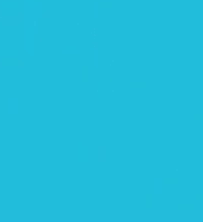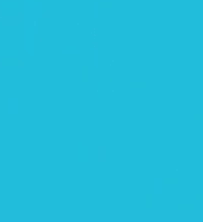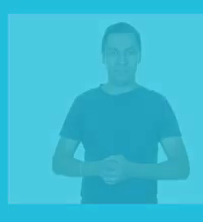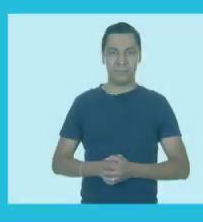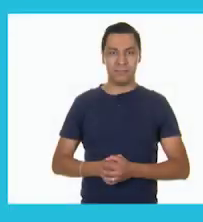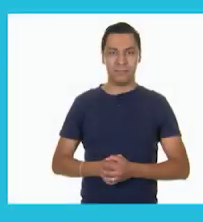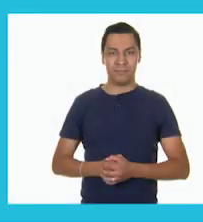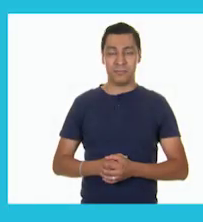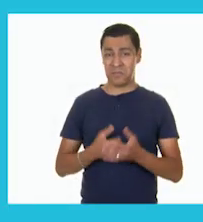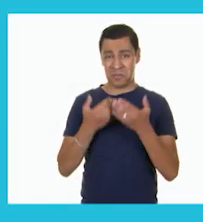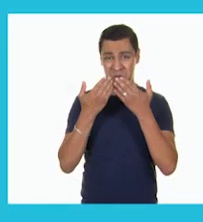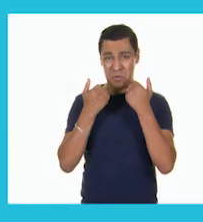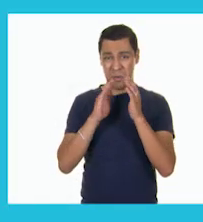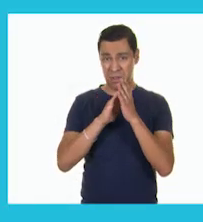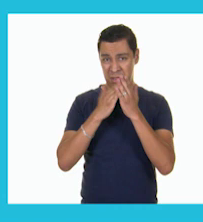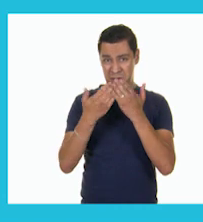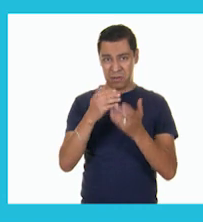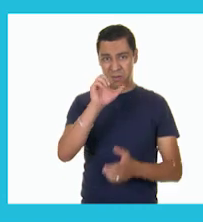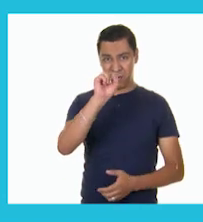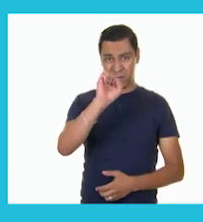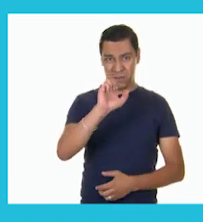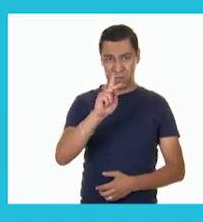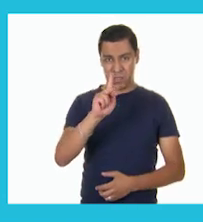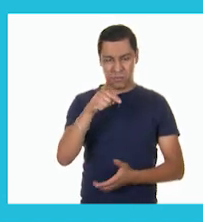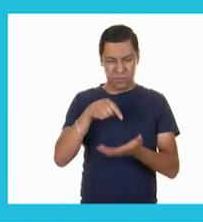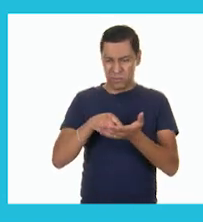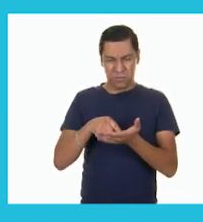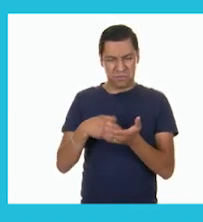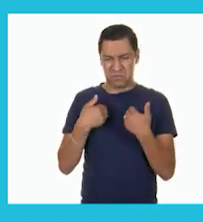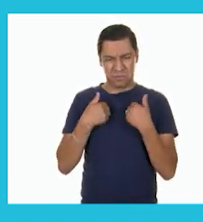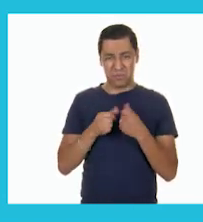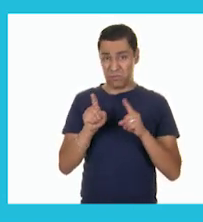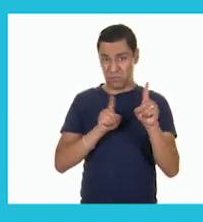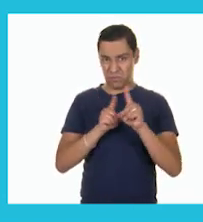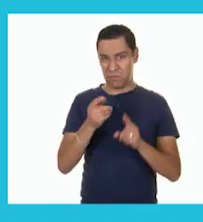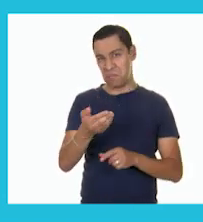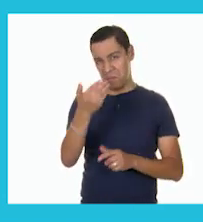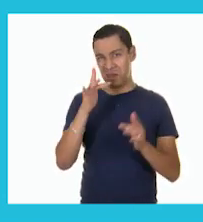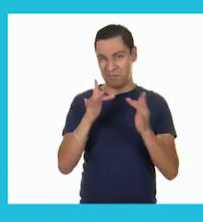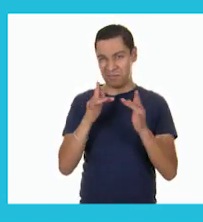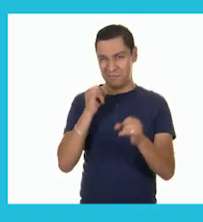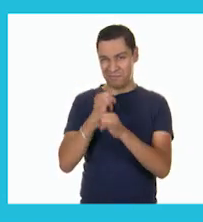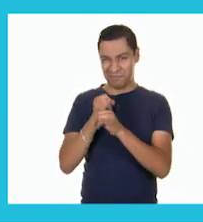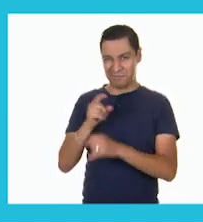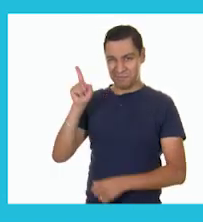Si no tienes el libro de texto o necesitas ayuda para resolver tus dudas, contáctanos.